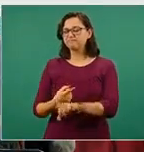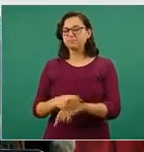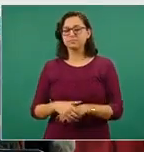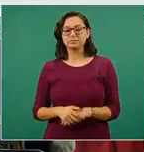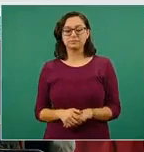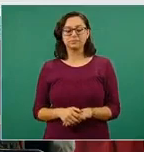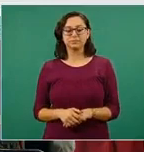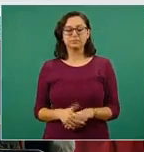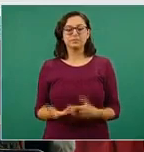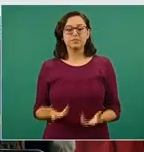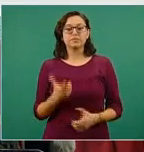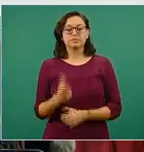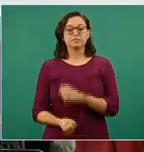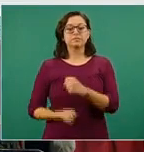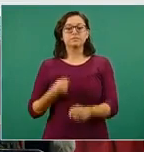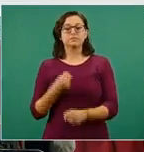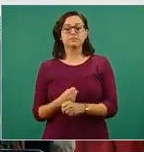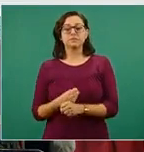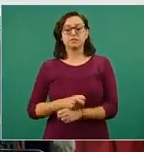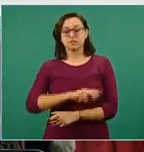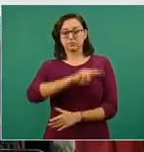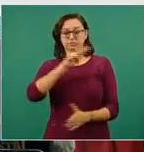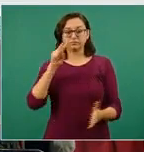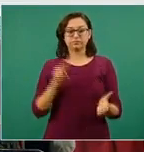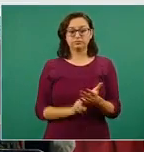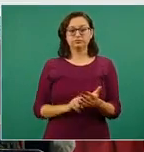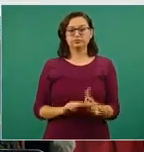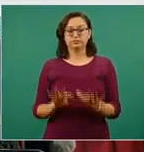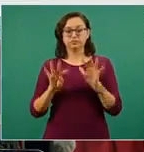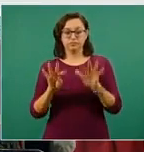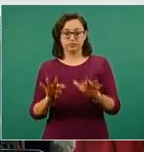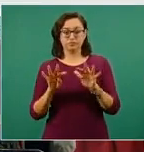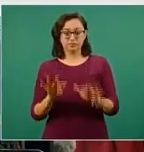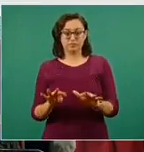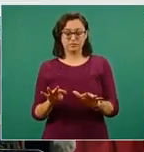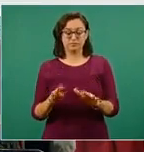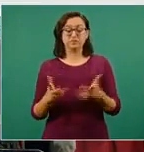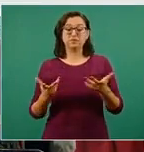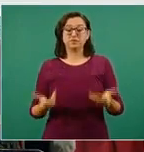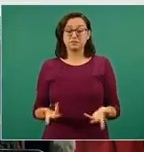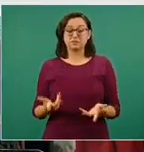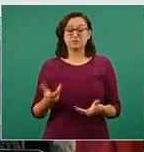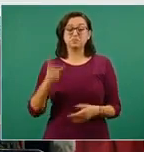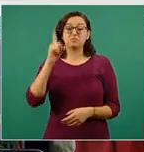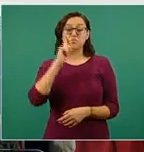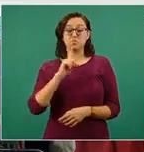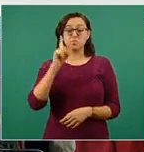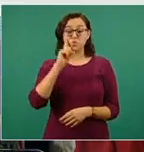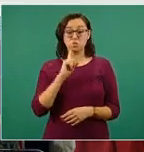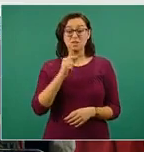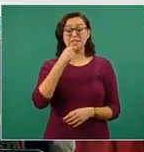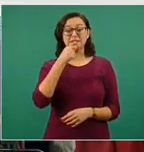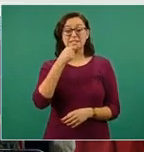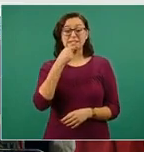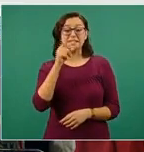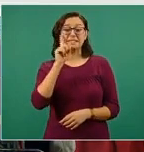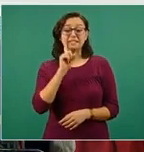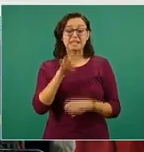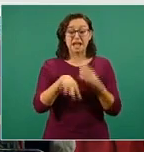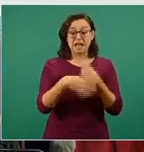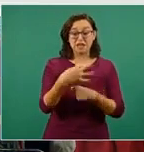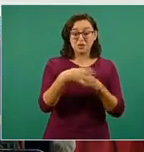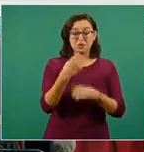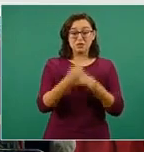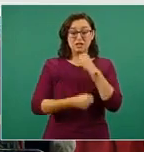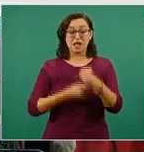En 2019 tuvimos el reporte de 10,000 nacimientos en los que las mamás eran niñas de 14